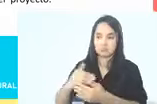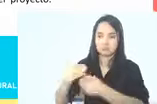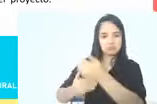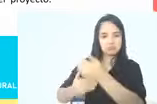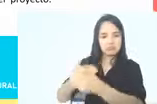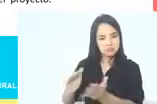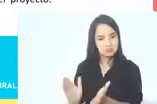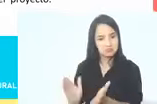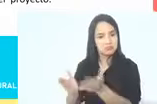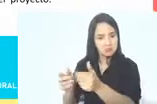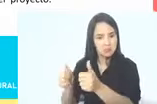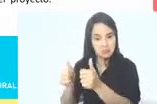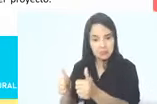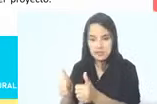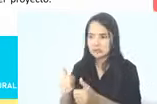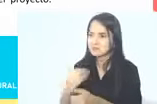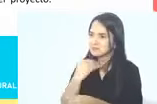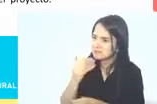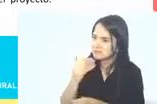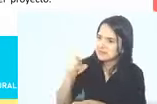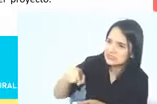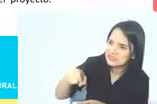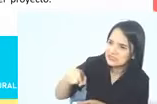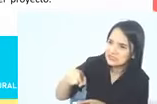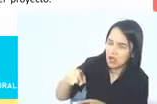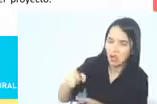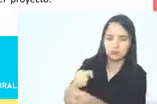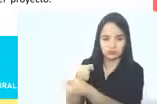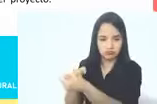muy importantes de e-commerce y